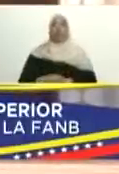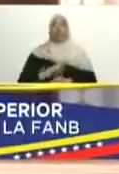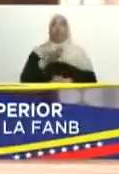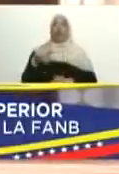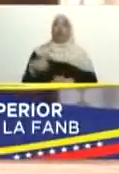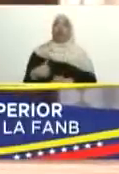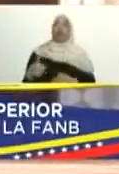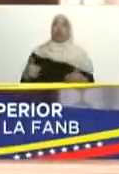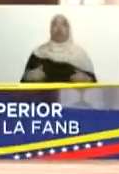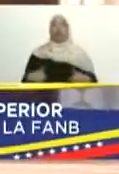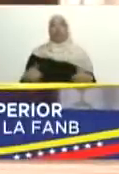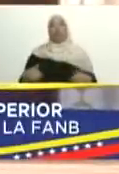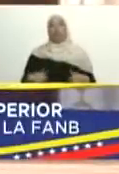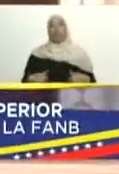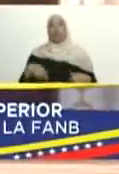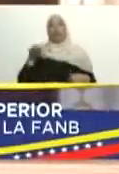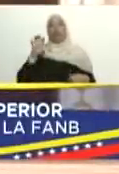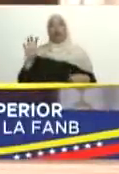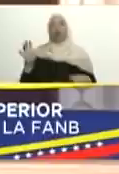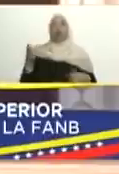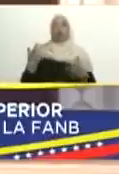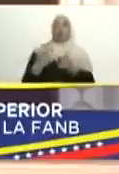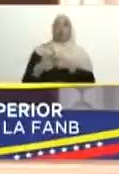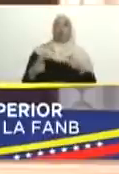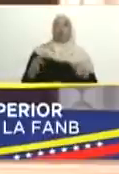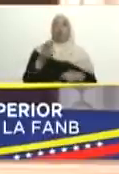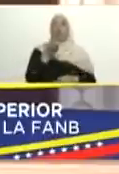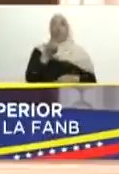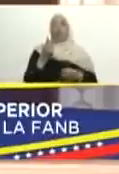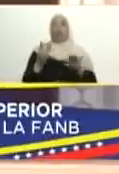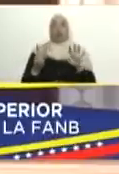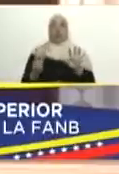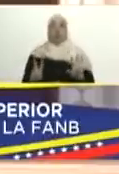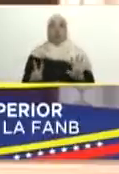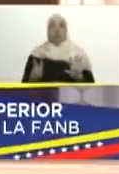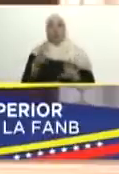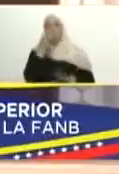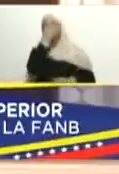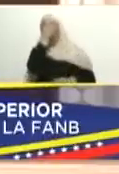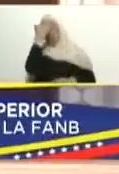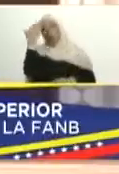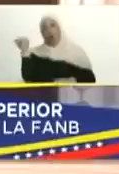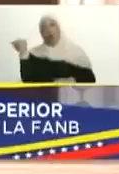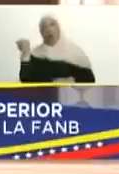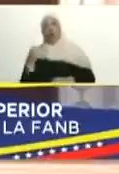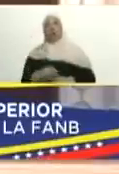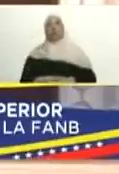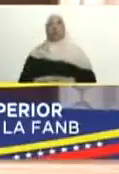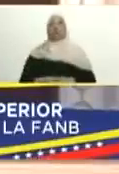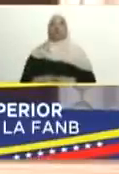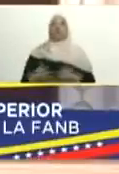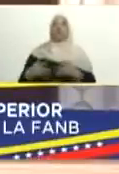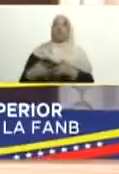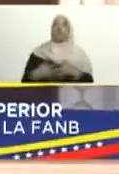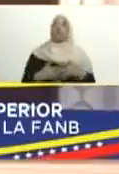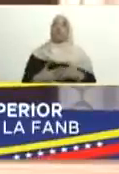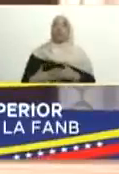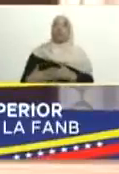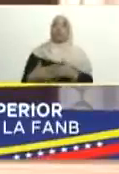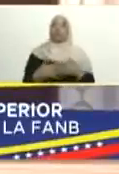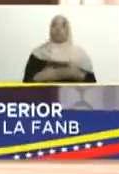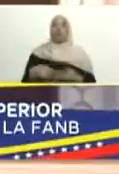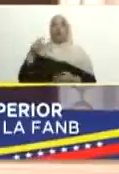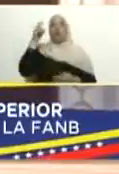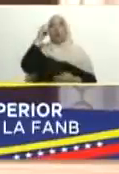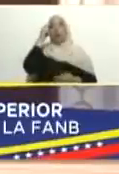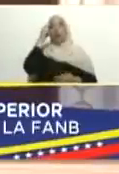Nosotros, las fuerzas de la patria, hemos ganado 27. Se les olvida al imperialismo y al